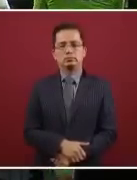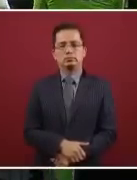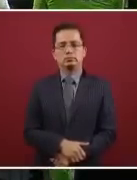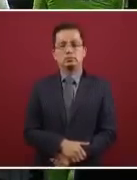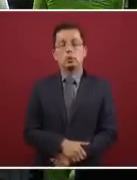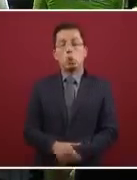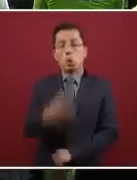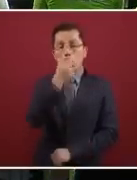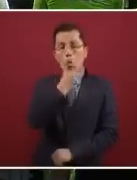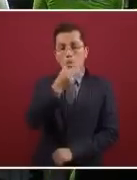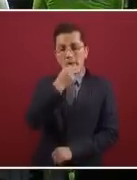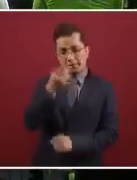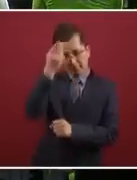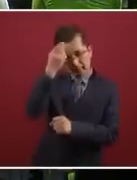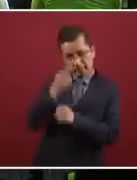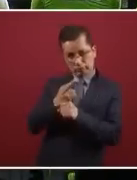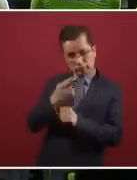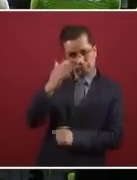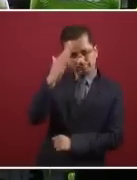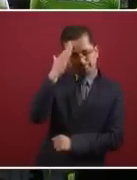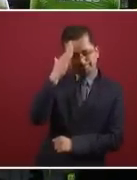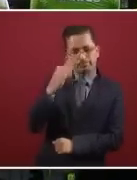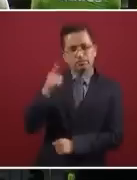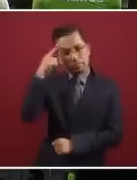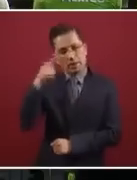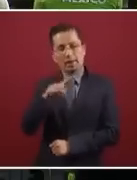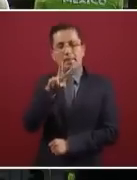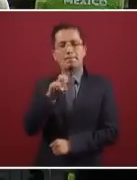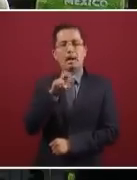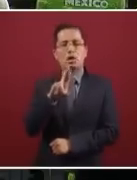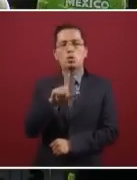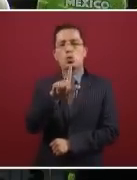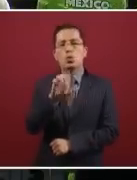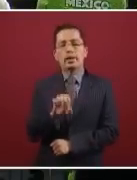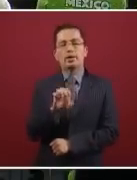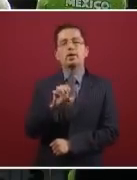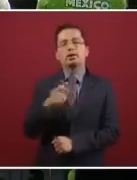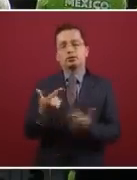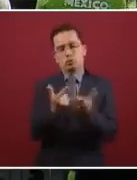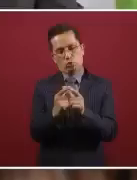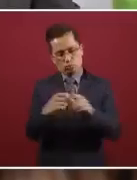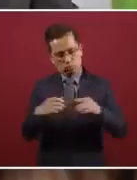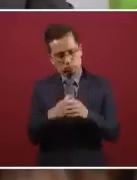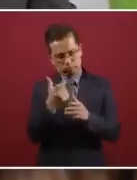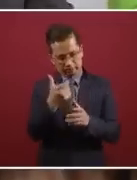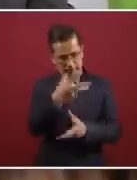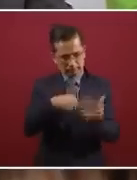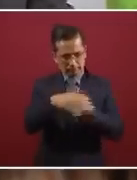El director general de Evalúe Grupo Financiero, Carlos Bremer Gutiérrez.